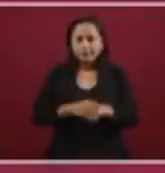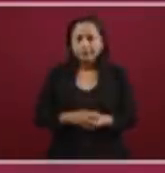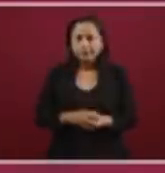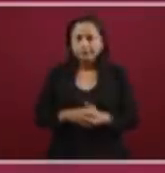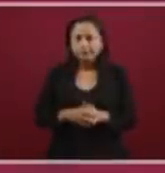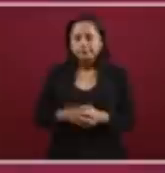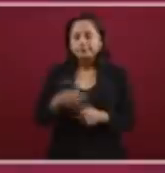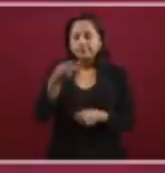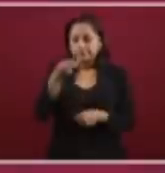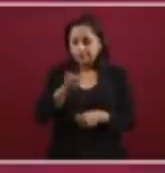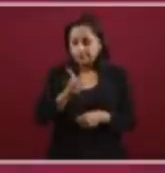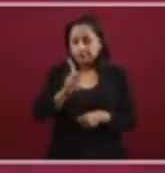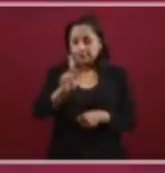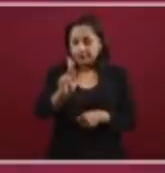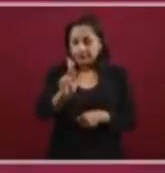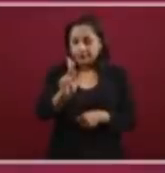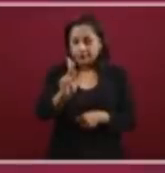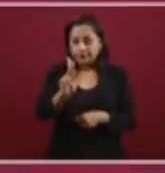el qué